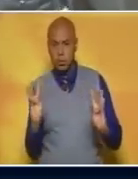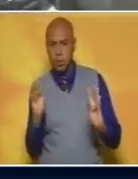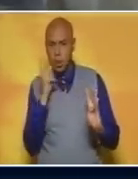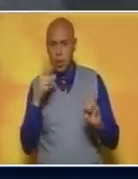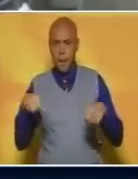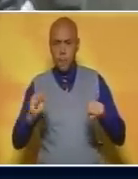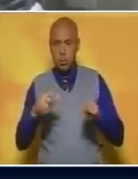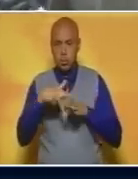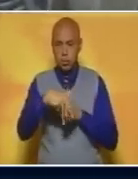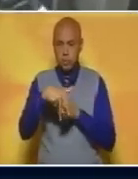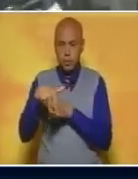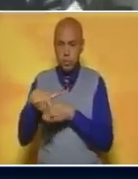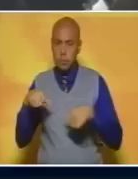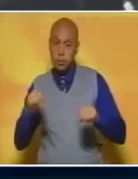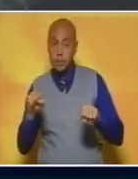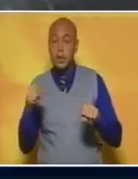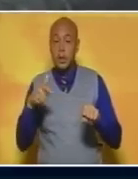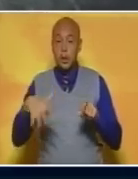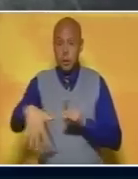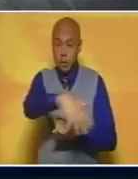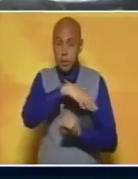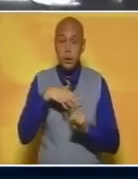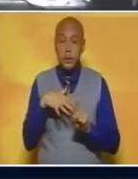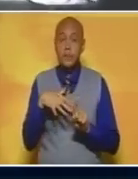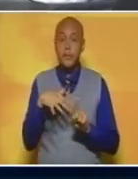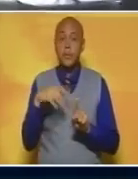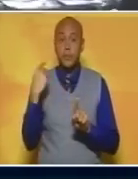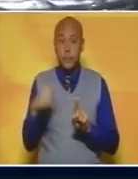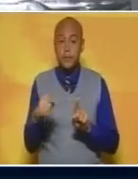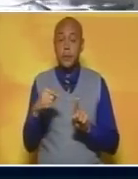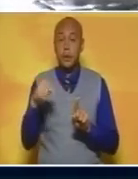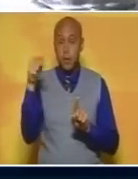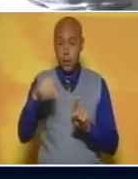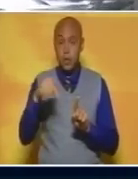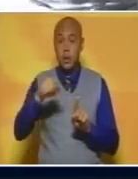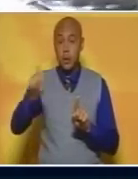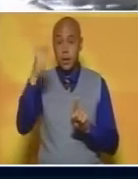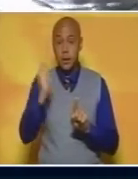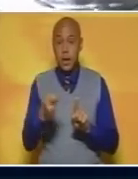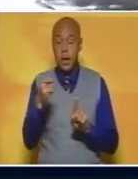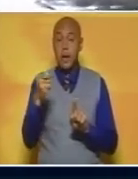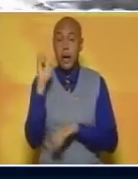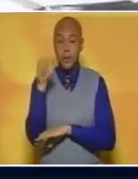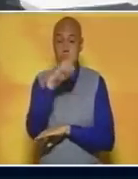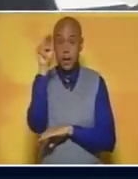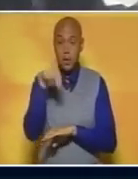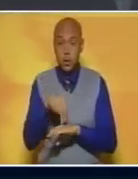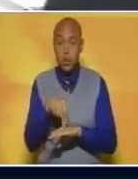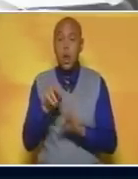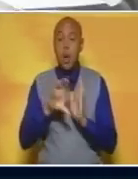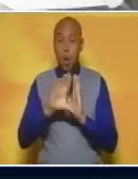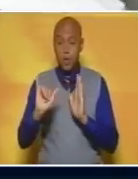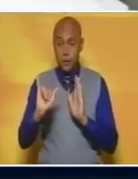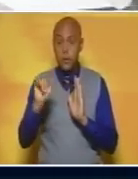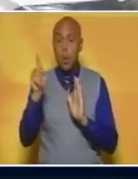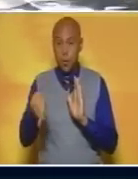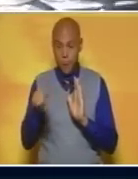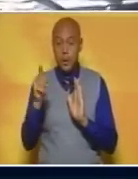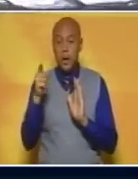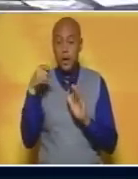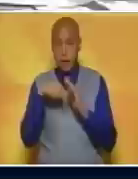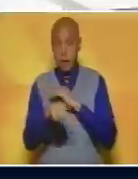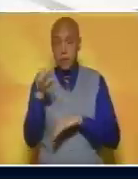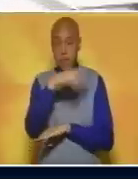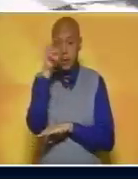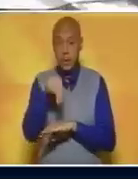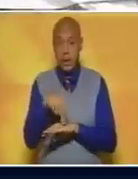que también se está realizando o también está prevista para hoy una sesión de la Asamblea Nacional Constituyente en el Palacio